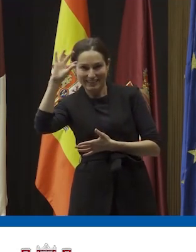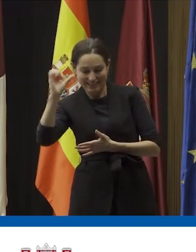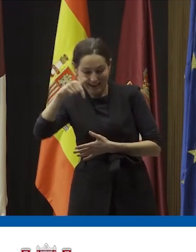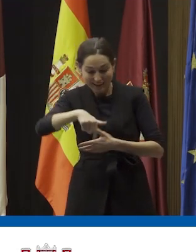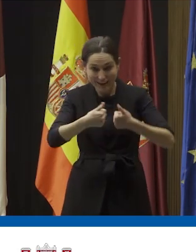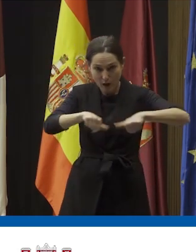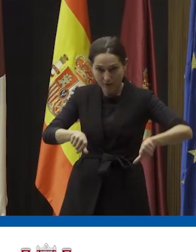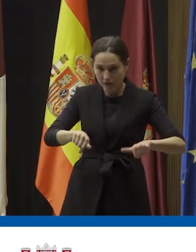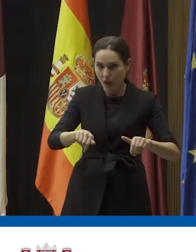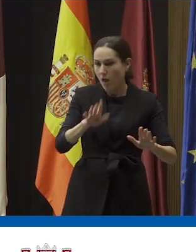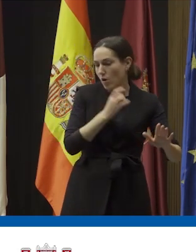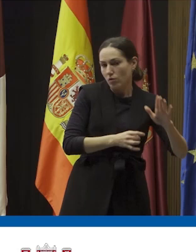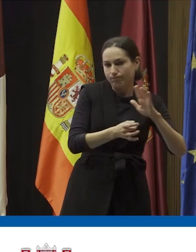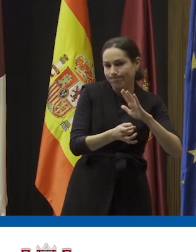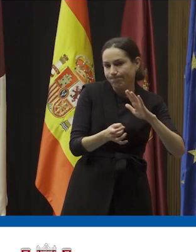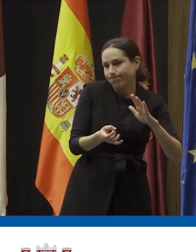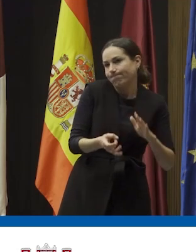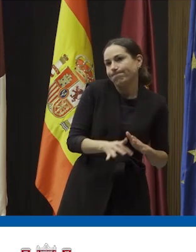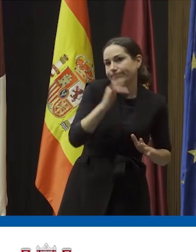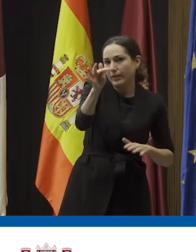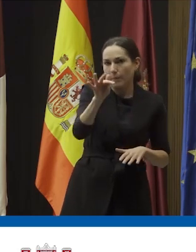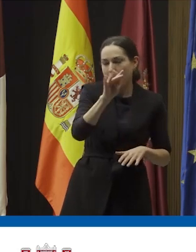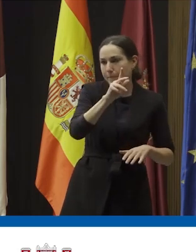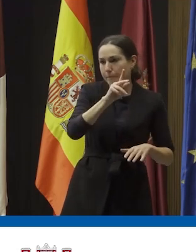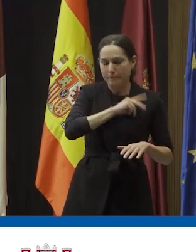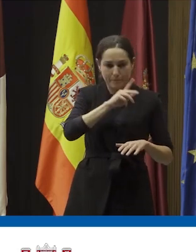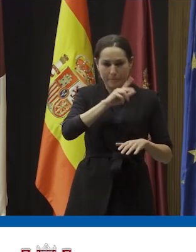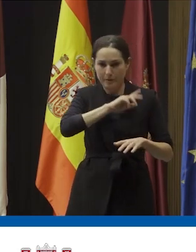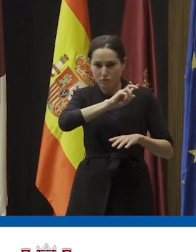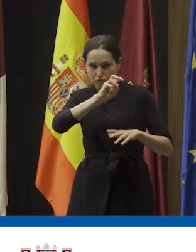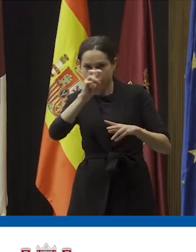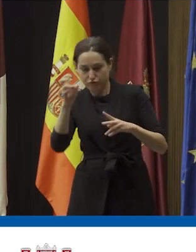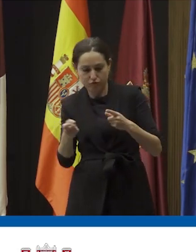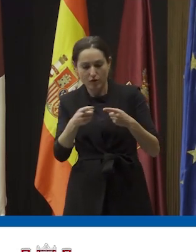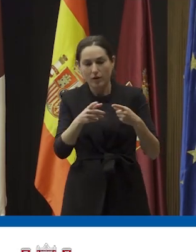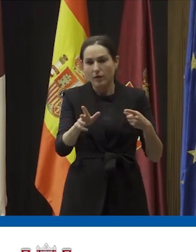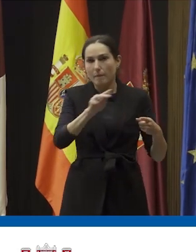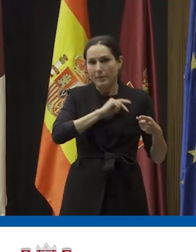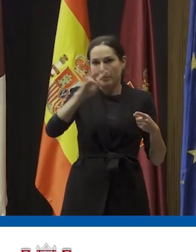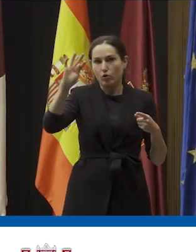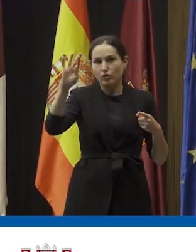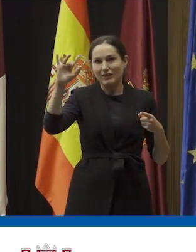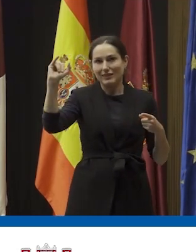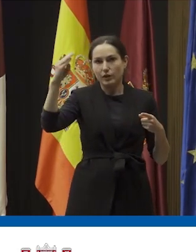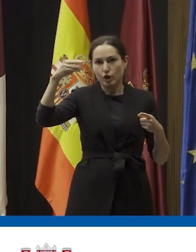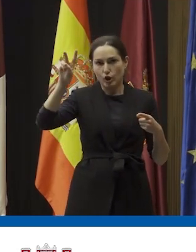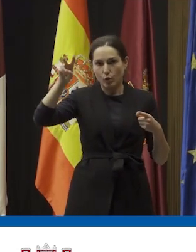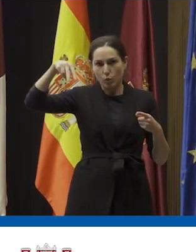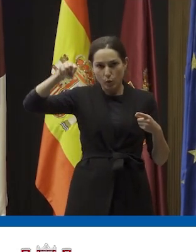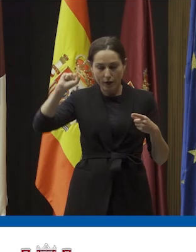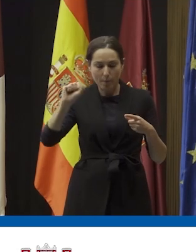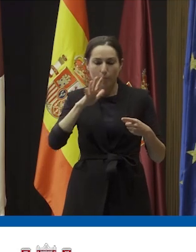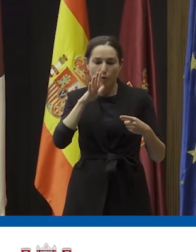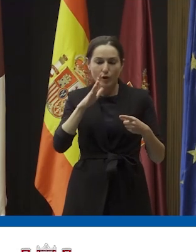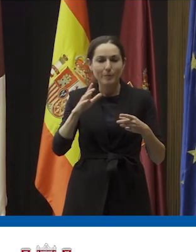caso vinculados a los medios de comunicación. Premio Tribuna 1991 a la mejor actividad científica